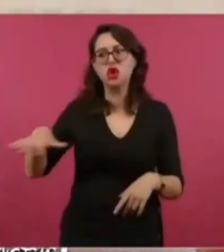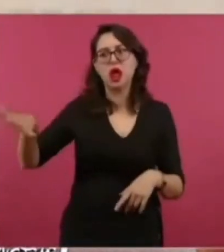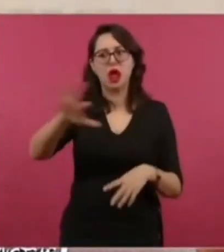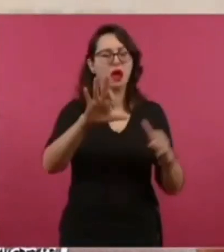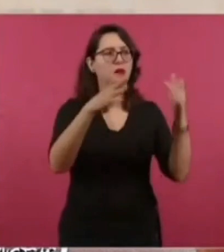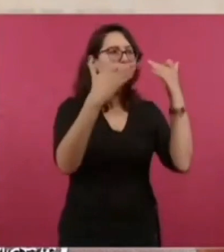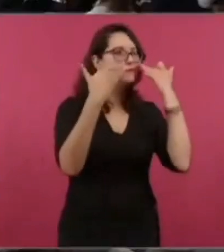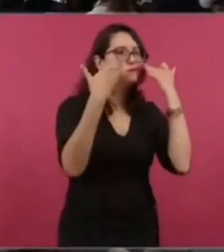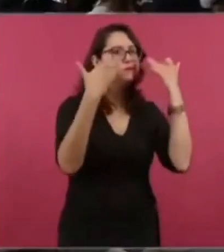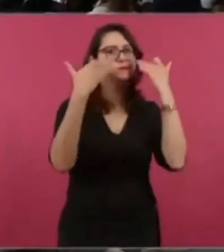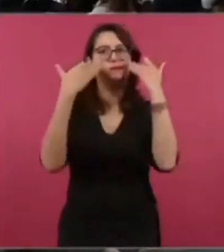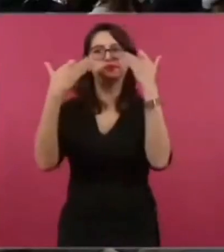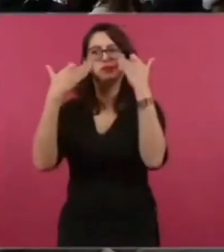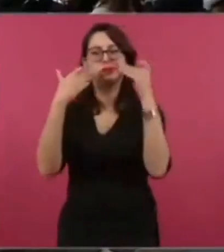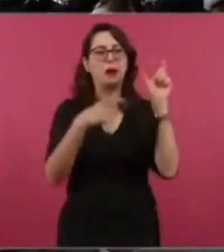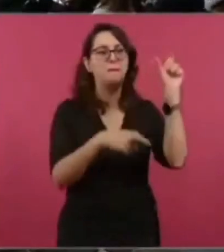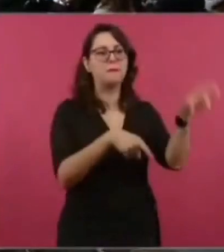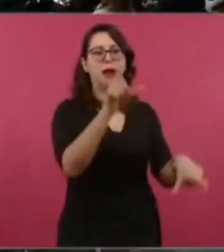Bueno.